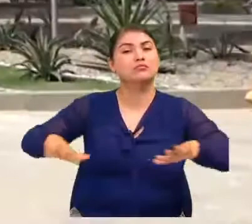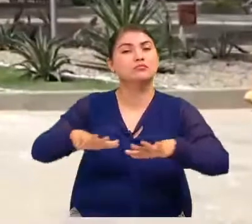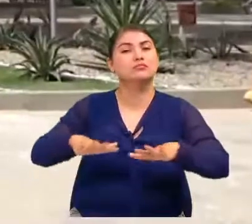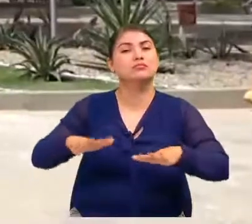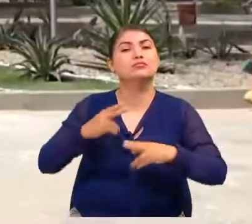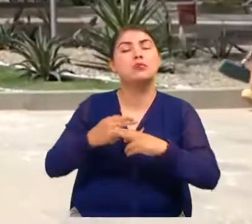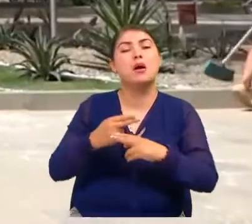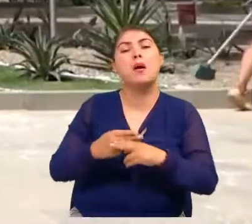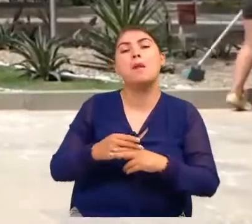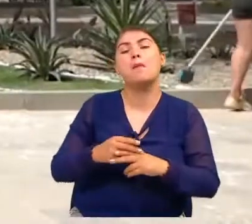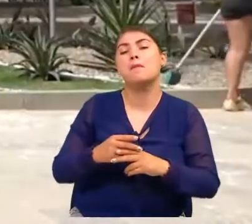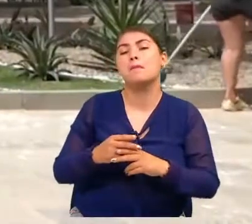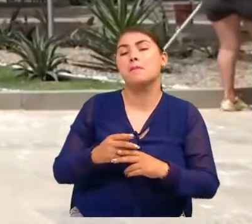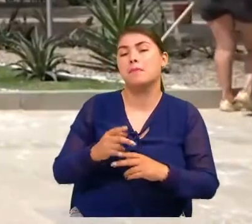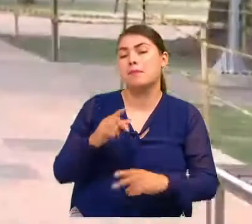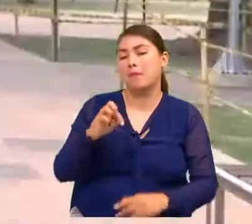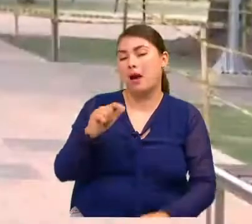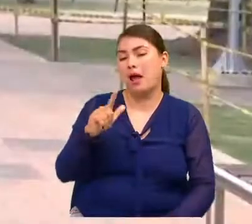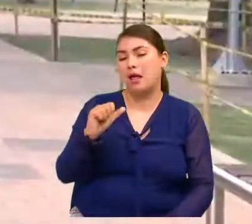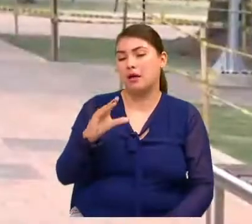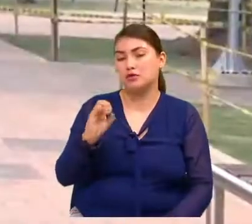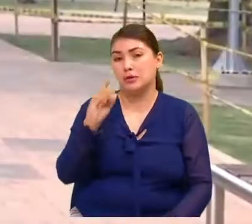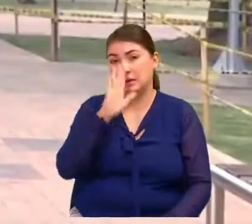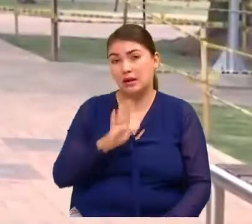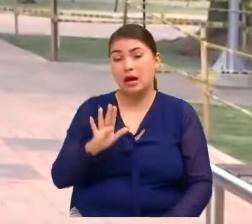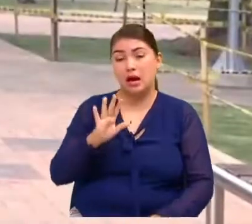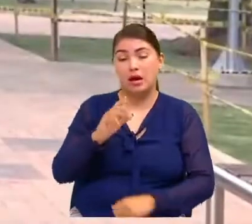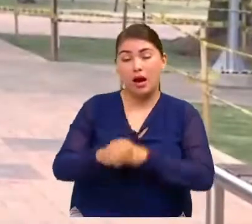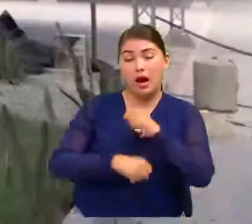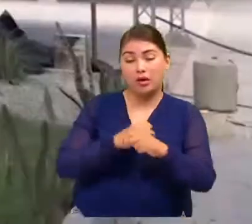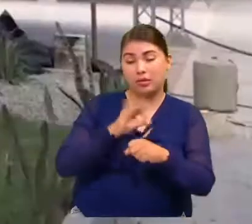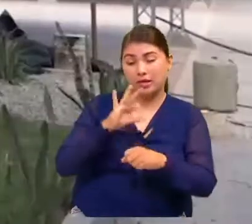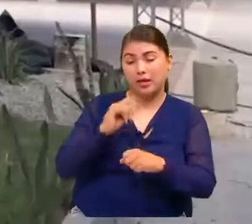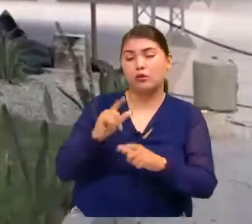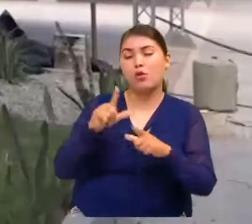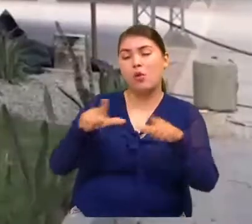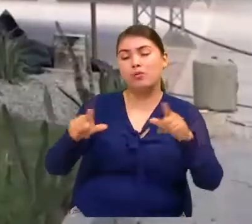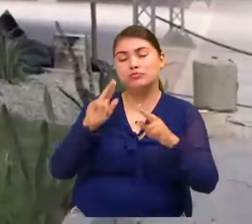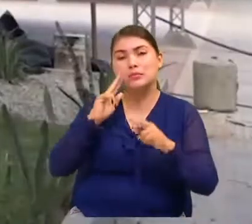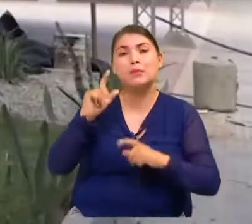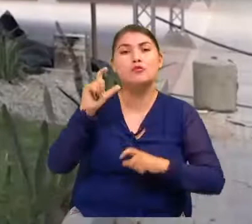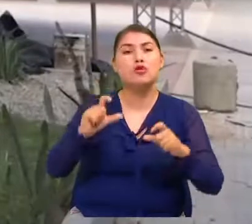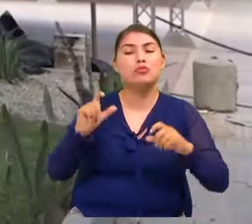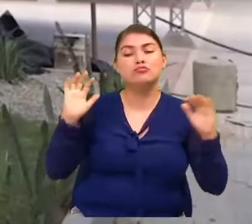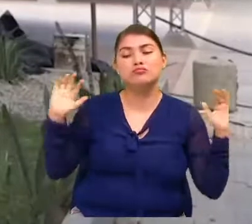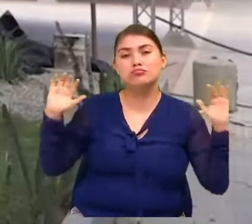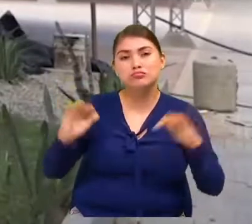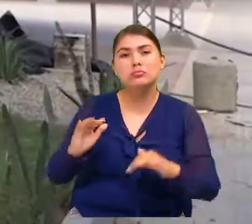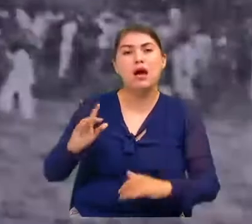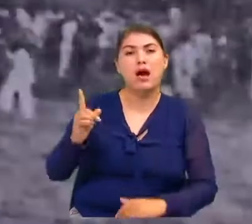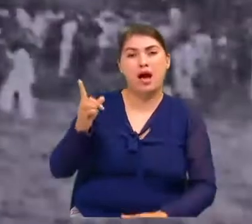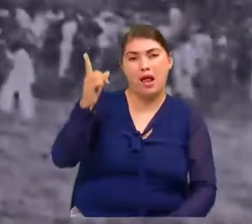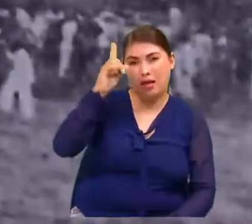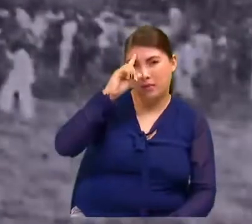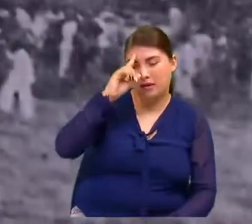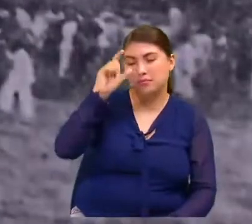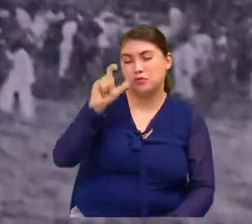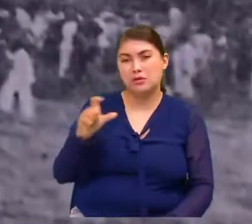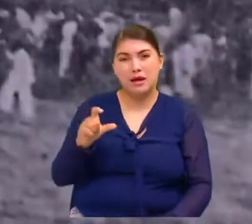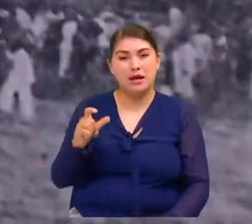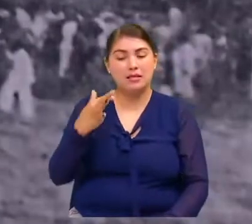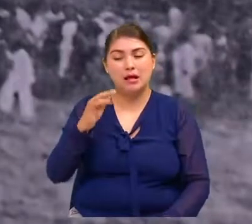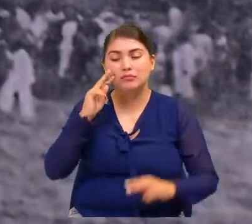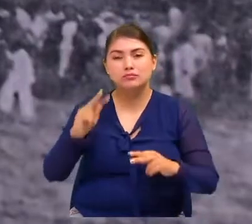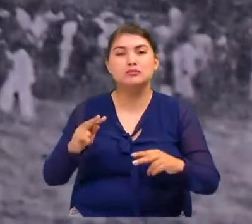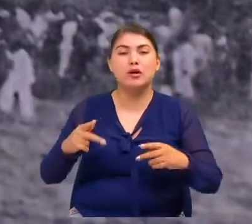parque palacio nacional desde los años 30 era el lugar por excelencia de los cucuteños y extranjeros como alemanes e italianos para ver corridas de